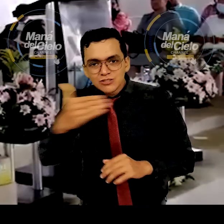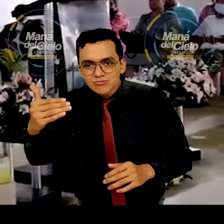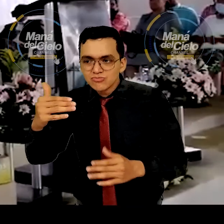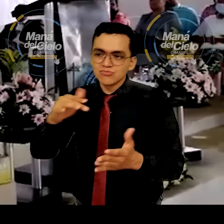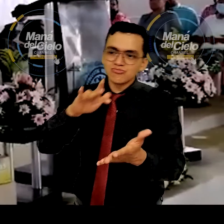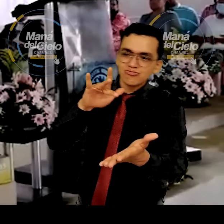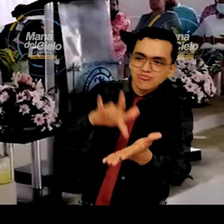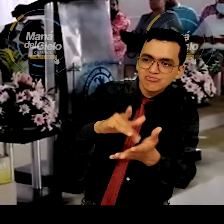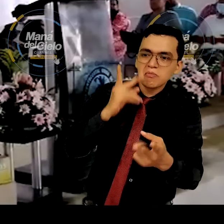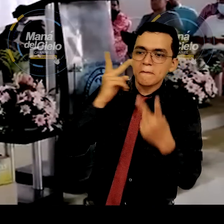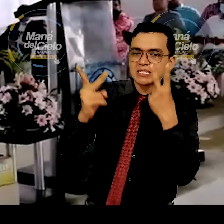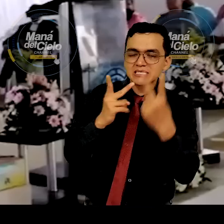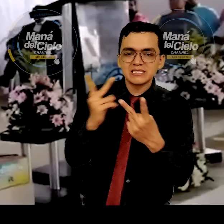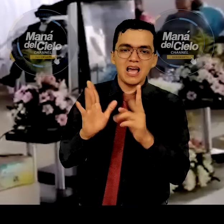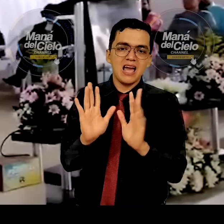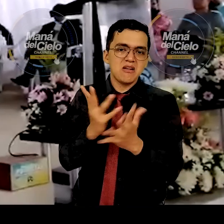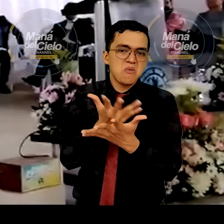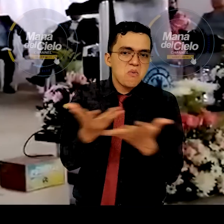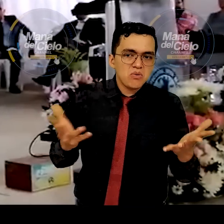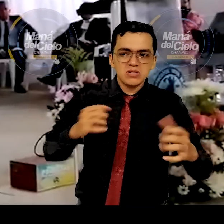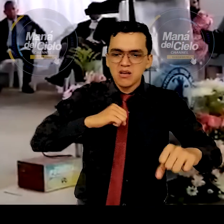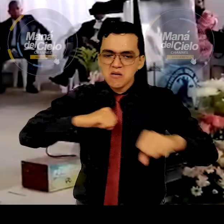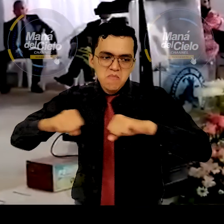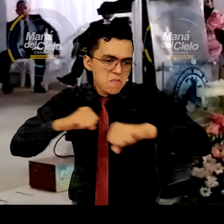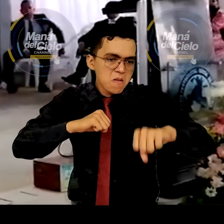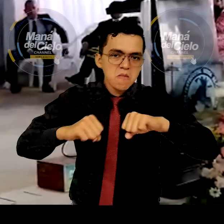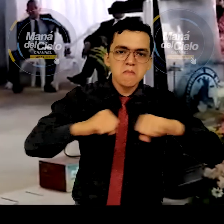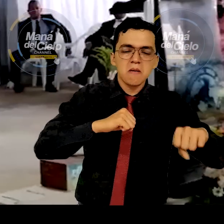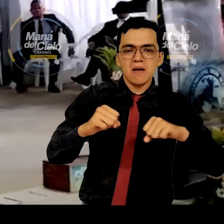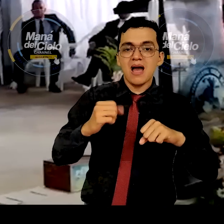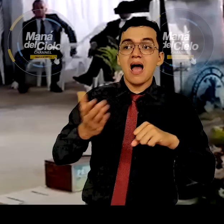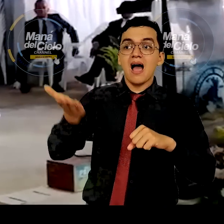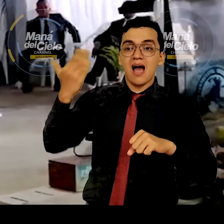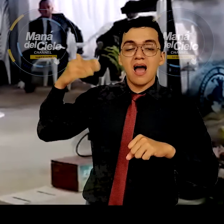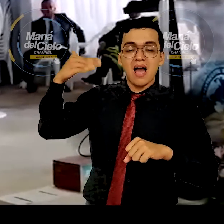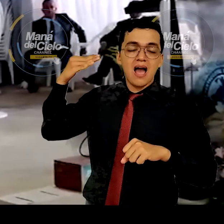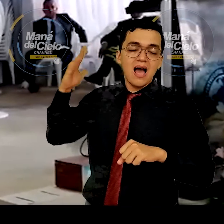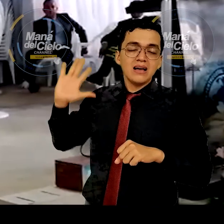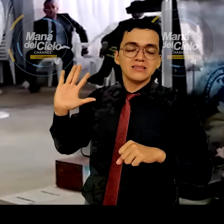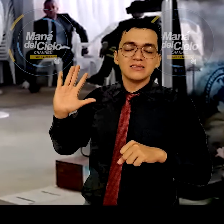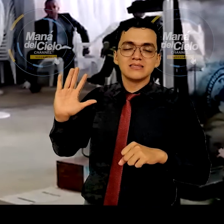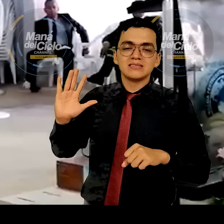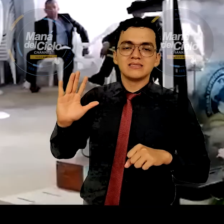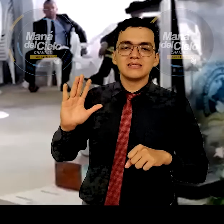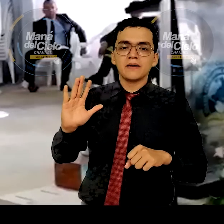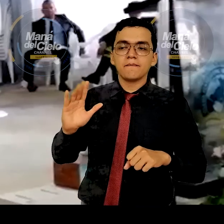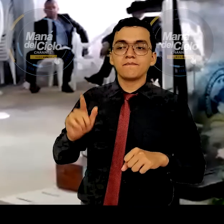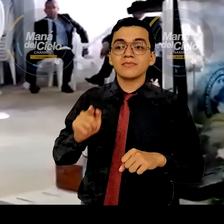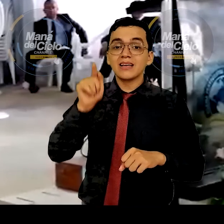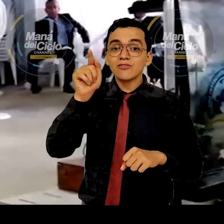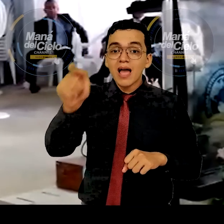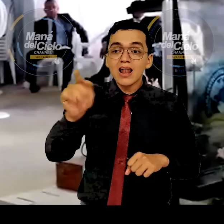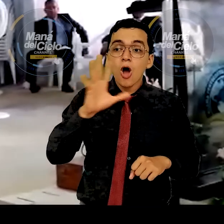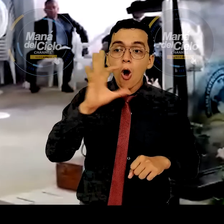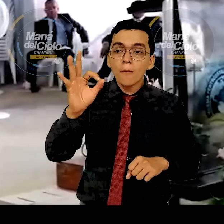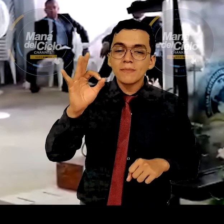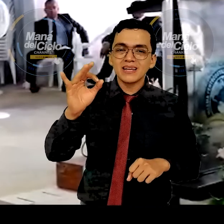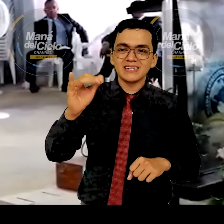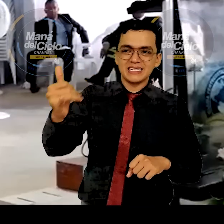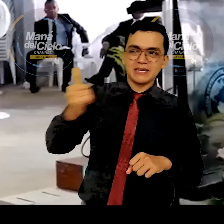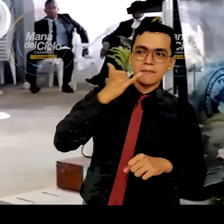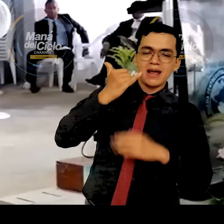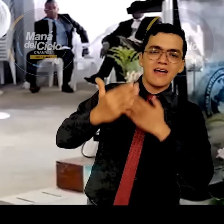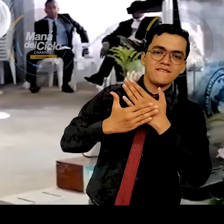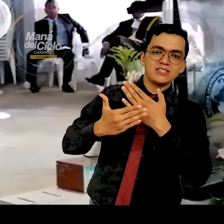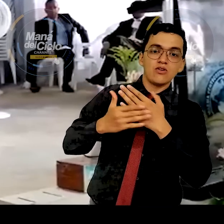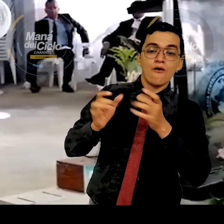y nos visitábamos. Es decir, era una familia. Entonces yo quiero estar ahí si pudiera. Entonces él cambió la fecha para que yo esté. Pero eso no lo